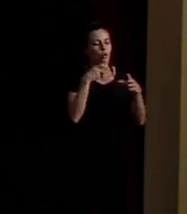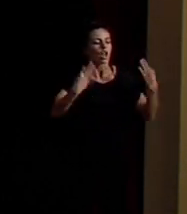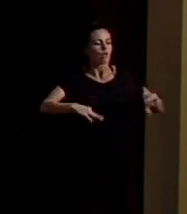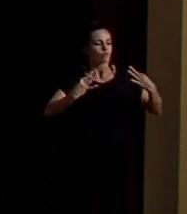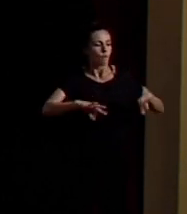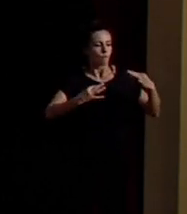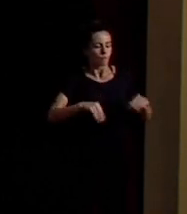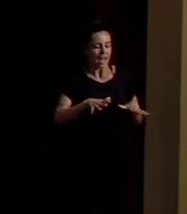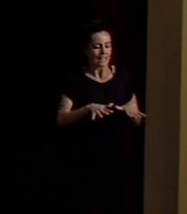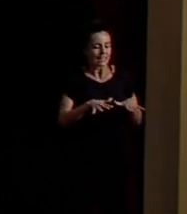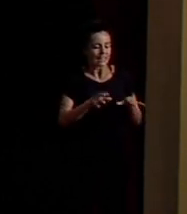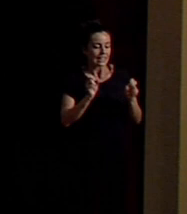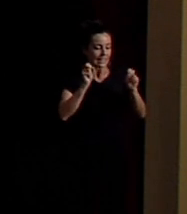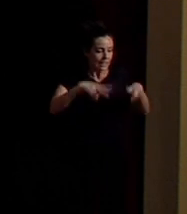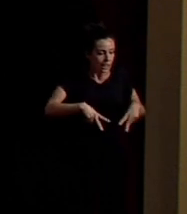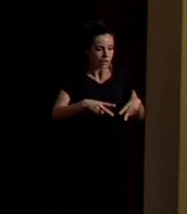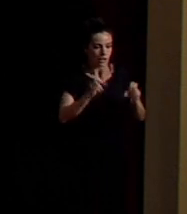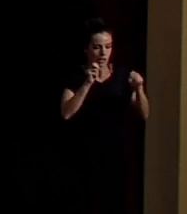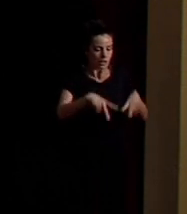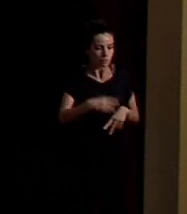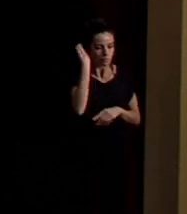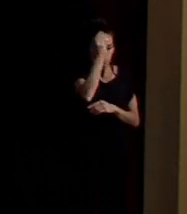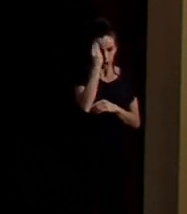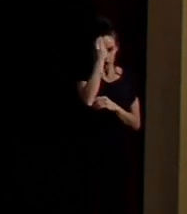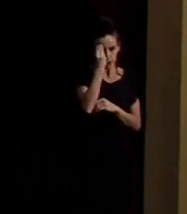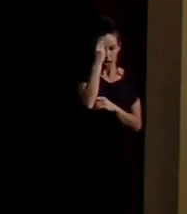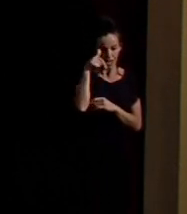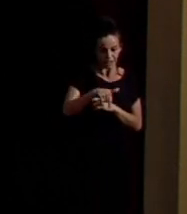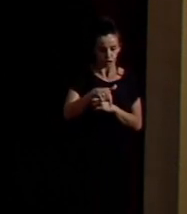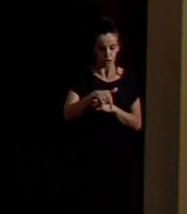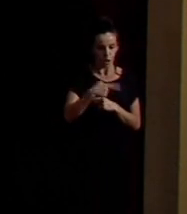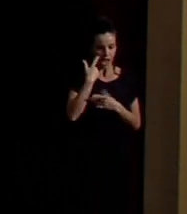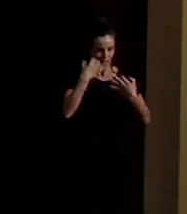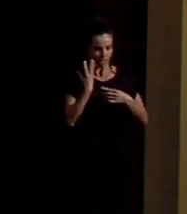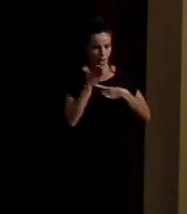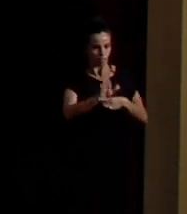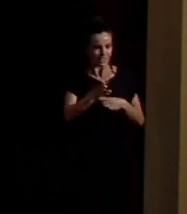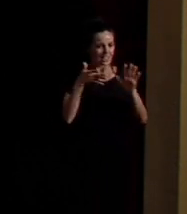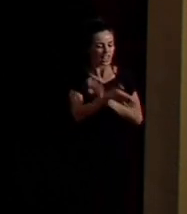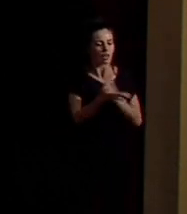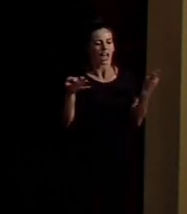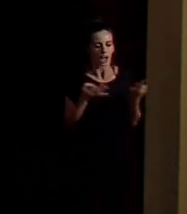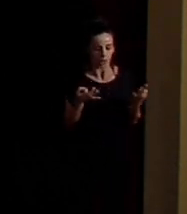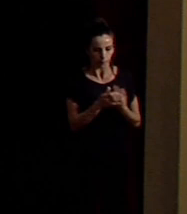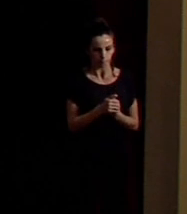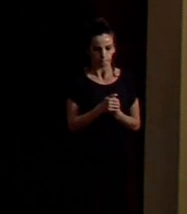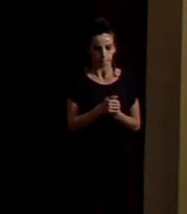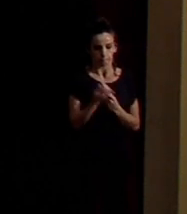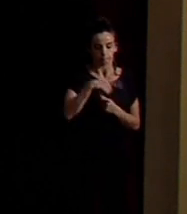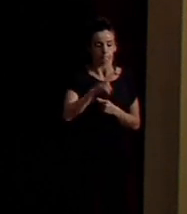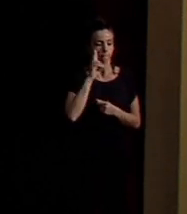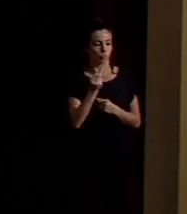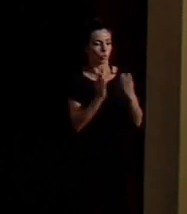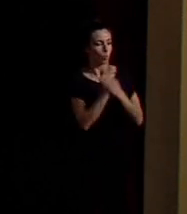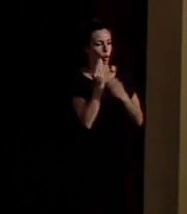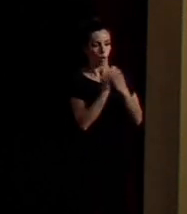¿no?, de lo que, desde el punto de vista del imaginario colectivo, eso representa, ¿no? E incluso vemos como en productos absolutamente